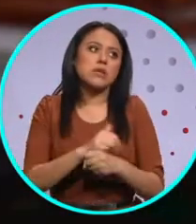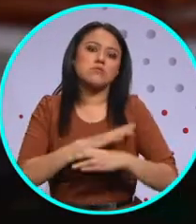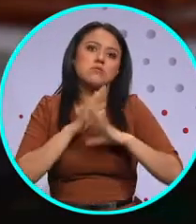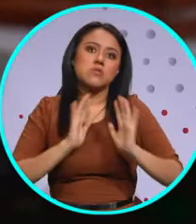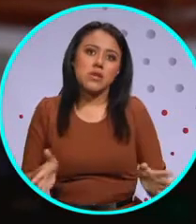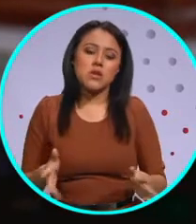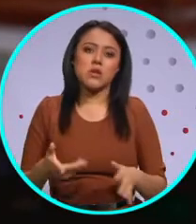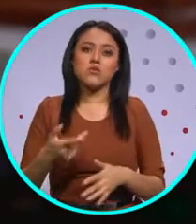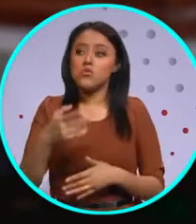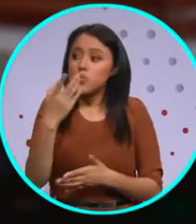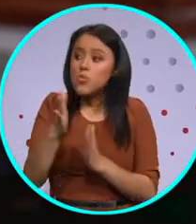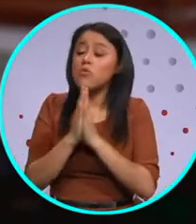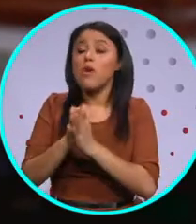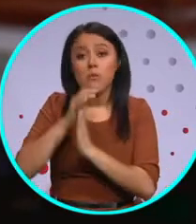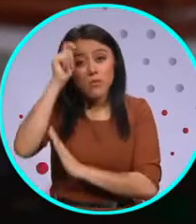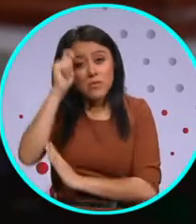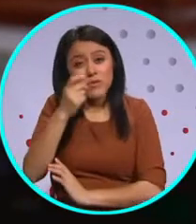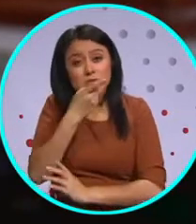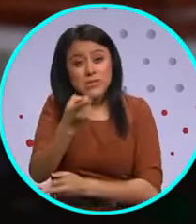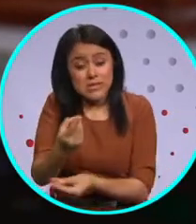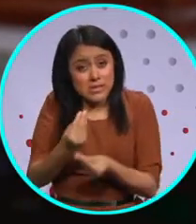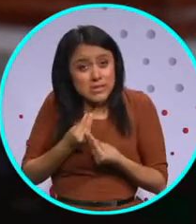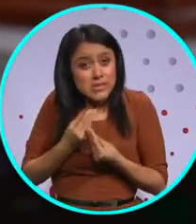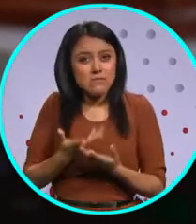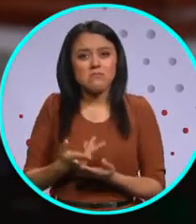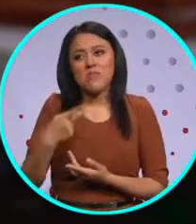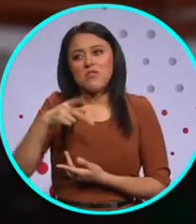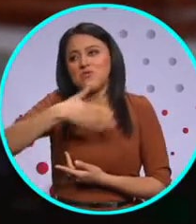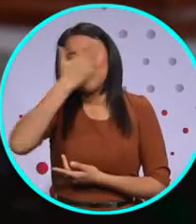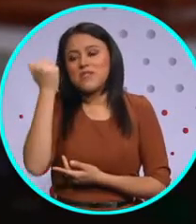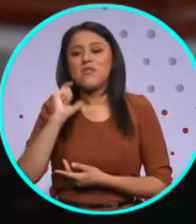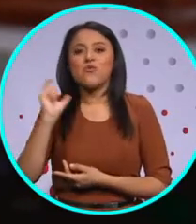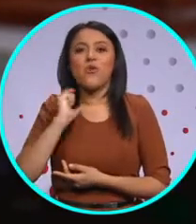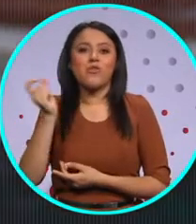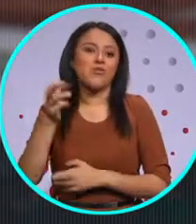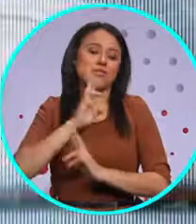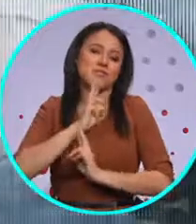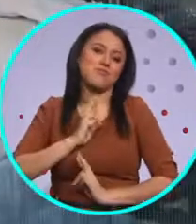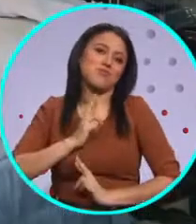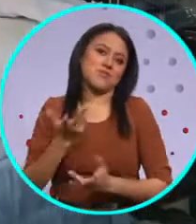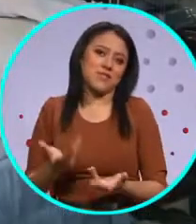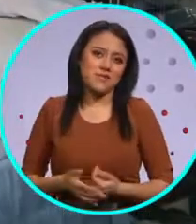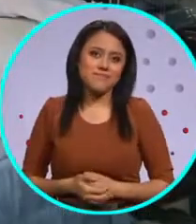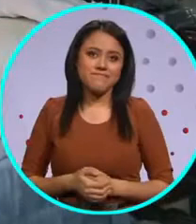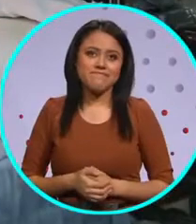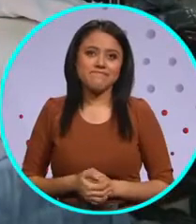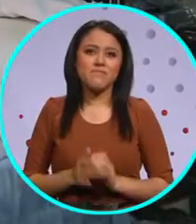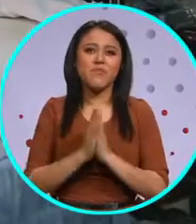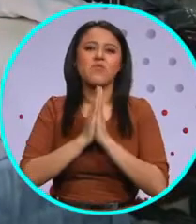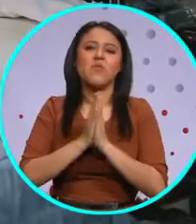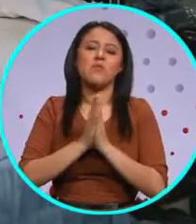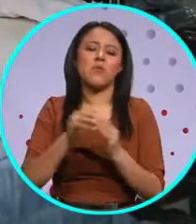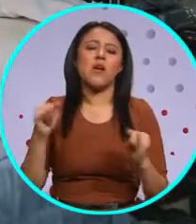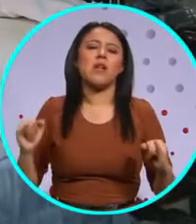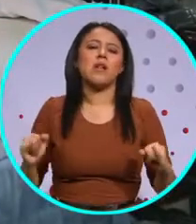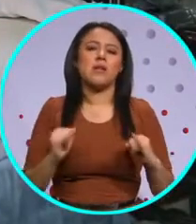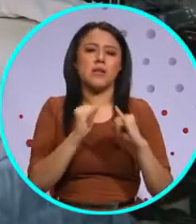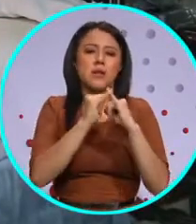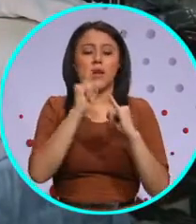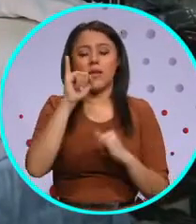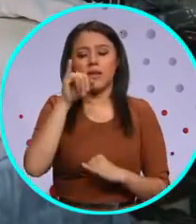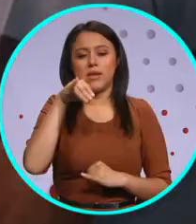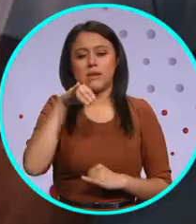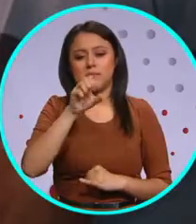de la pensión y todavía no sé para cuándo tenga resolución esto hace un llamado al instituto para que revisen su